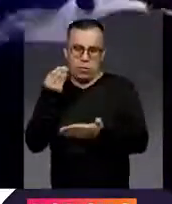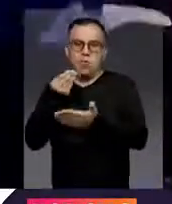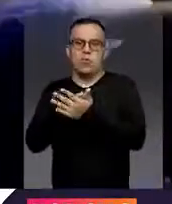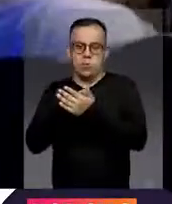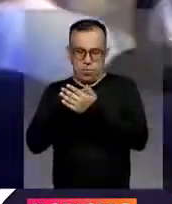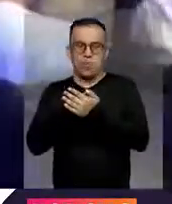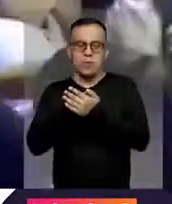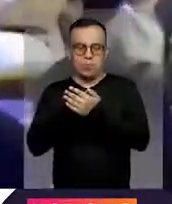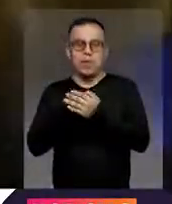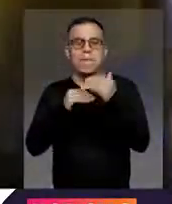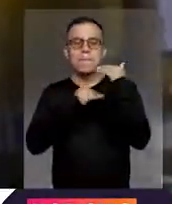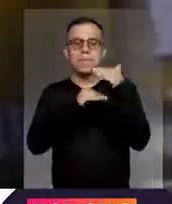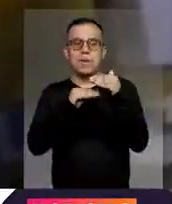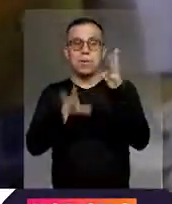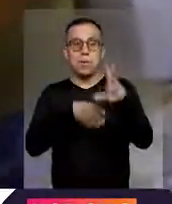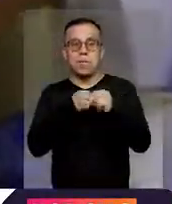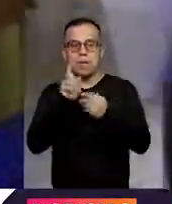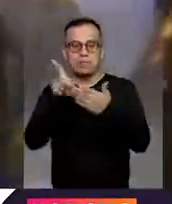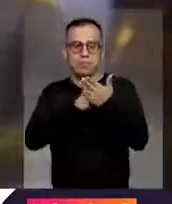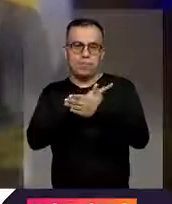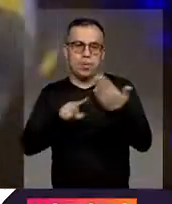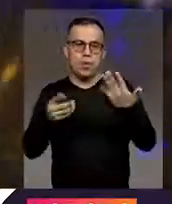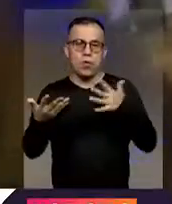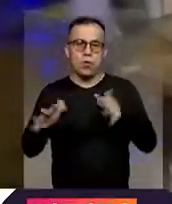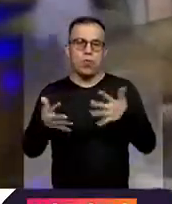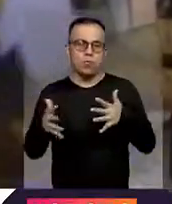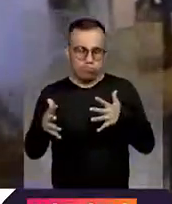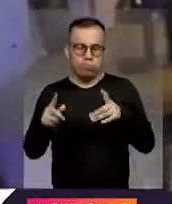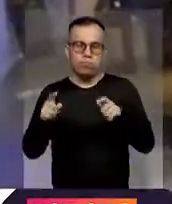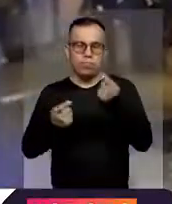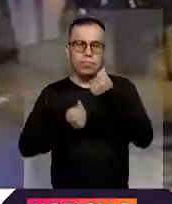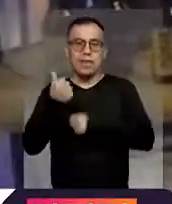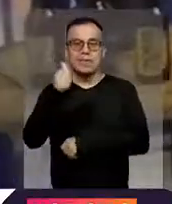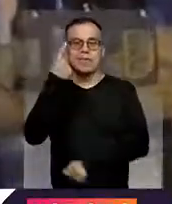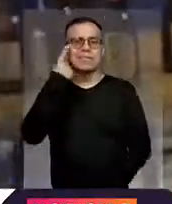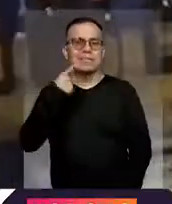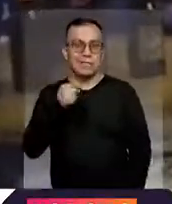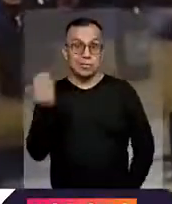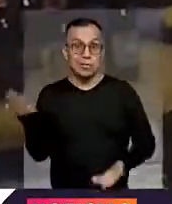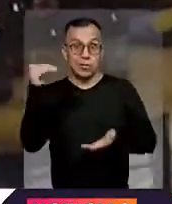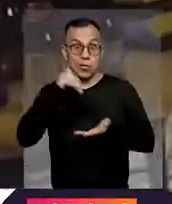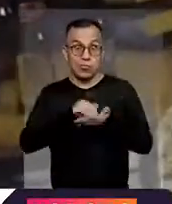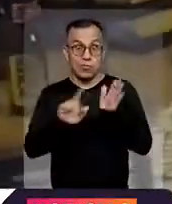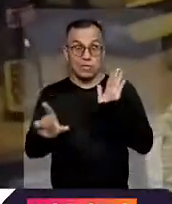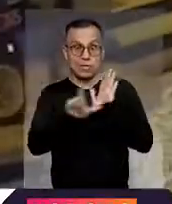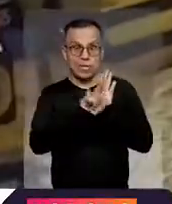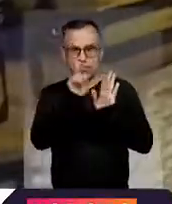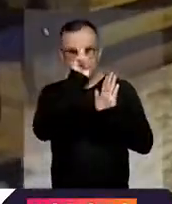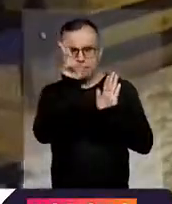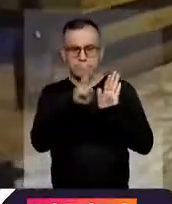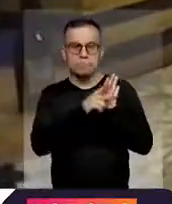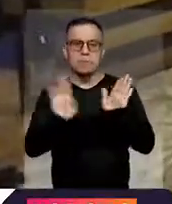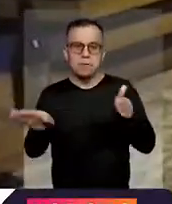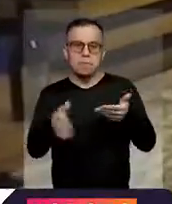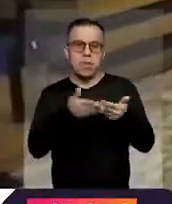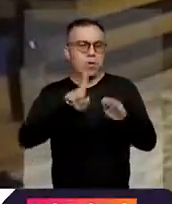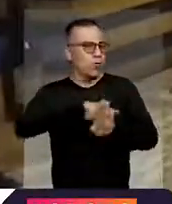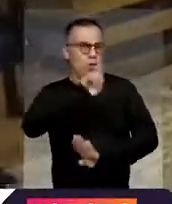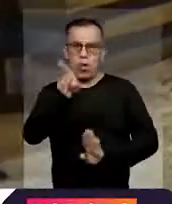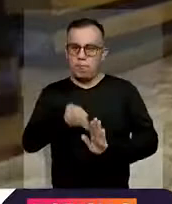un salario mínimo más la suspensión temporal de la actividad económica por 10 días. Si vuelven a violar la medida, los locales se